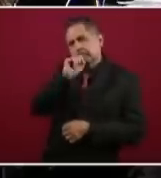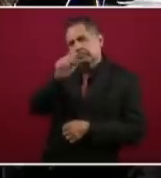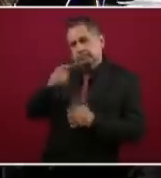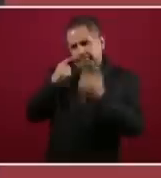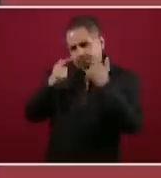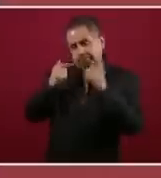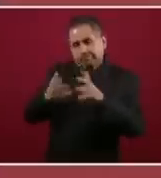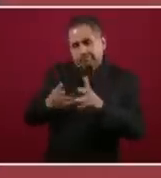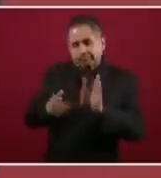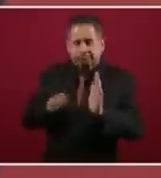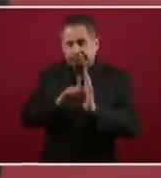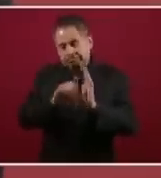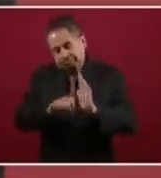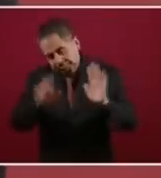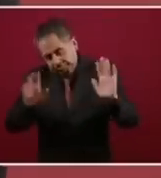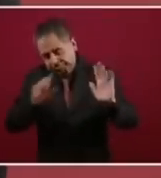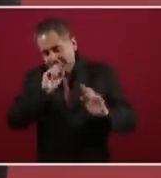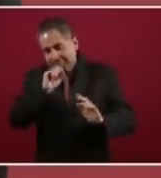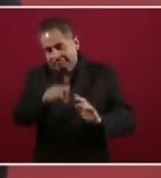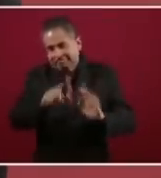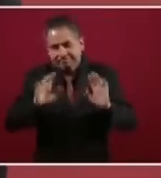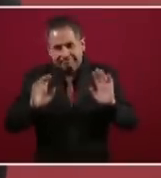por ejemplo,